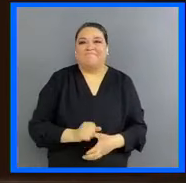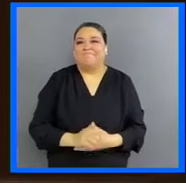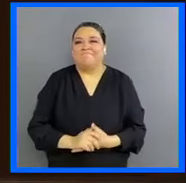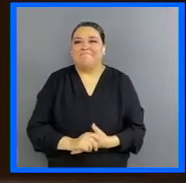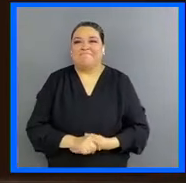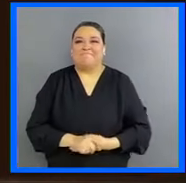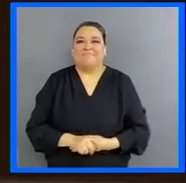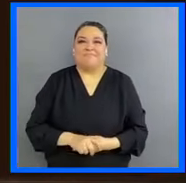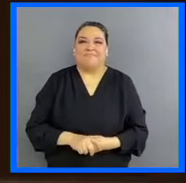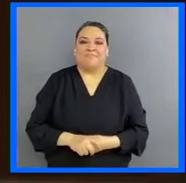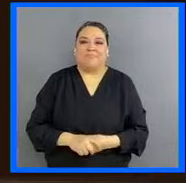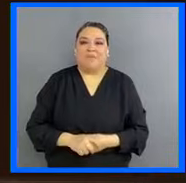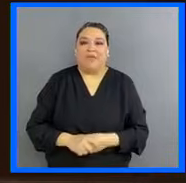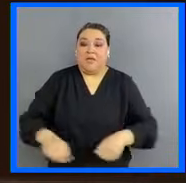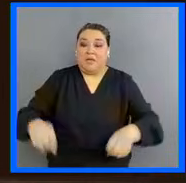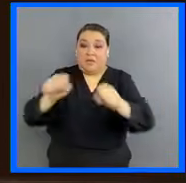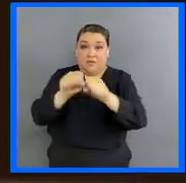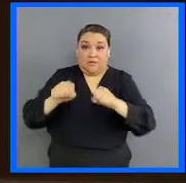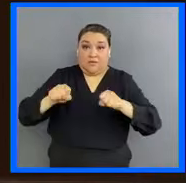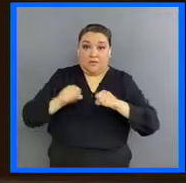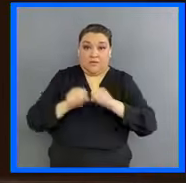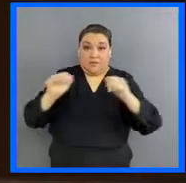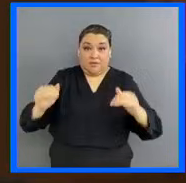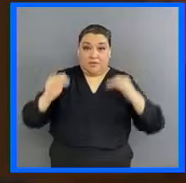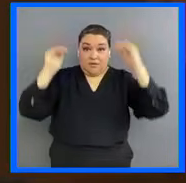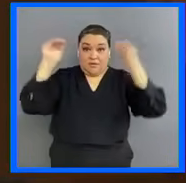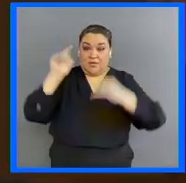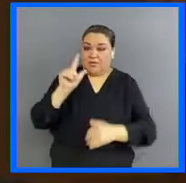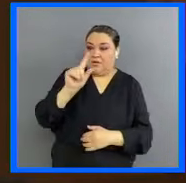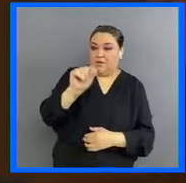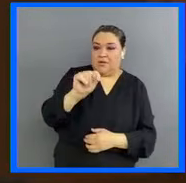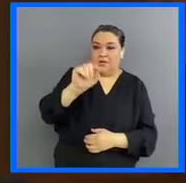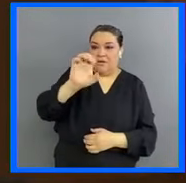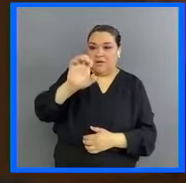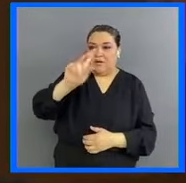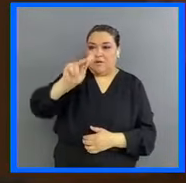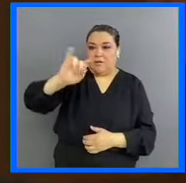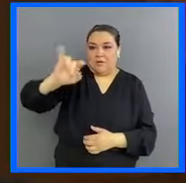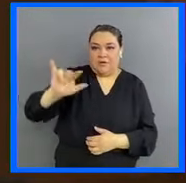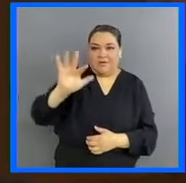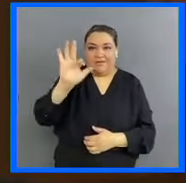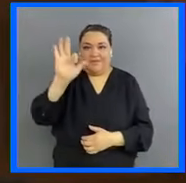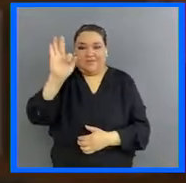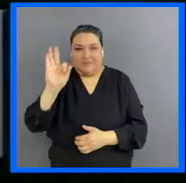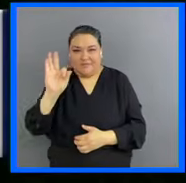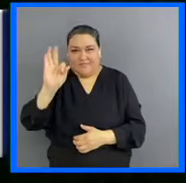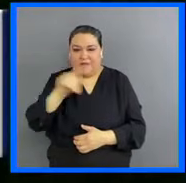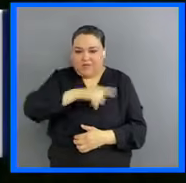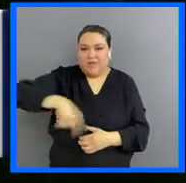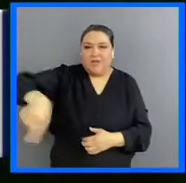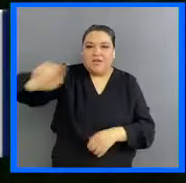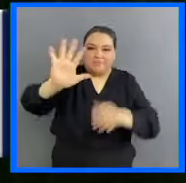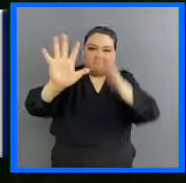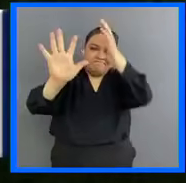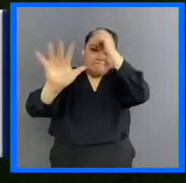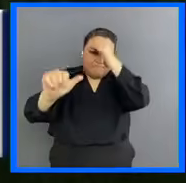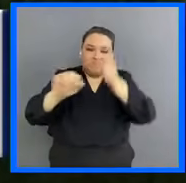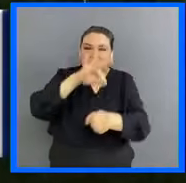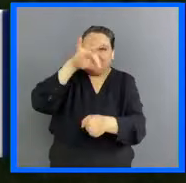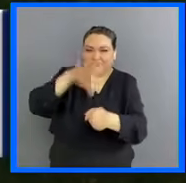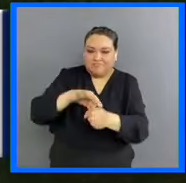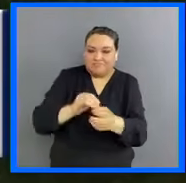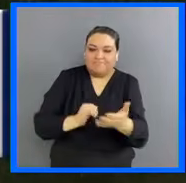La Sala Superior del Tribunal Electoral del Poder Judicial de la Federación, por unanimidad de votos, resolvió que la